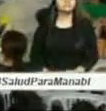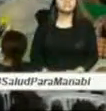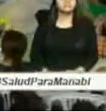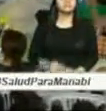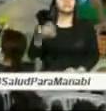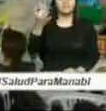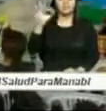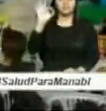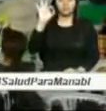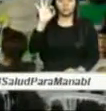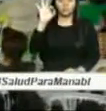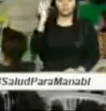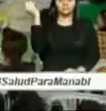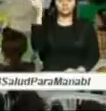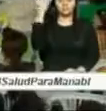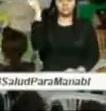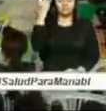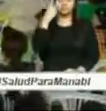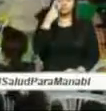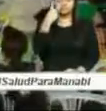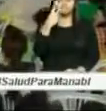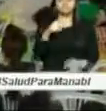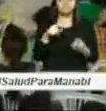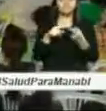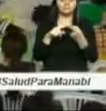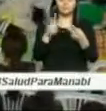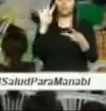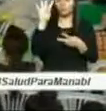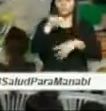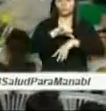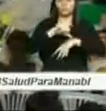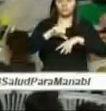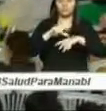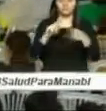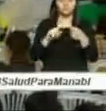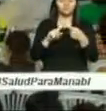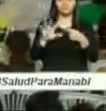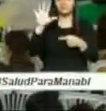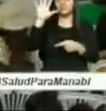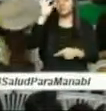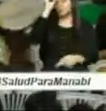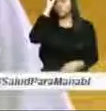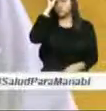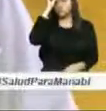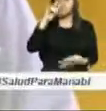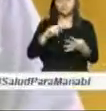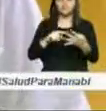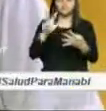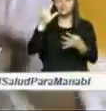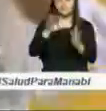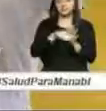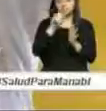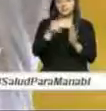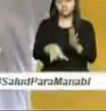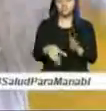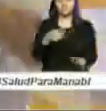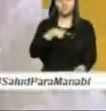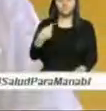...19 unidades móviles generales, 4 unidades quirúrgicas, 5 hospitales móviles, 3 donados,